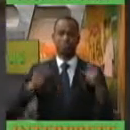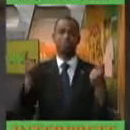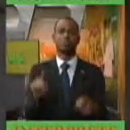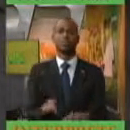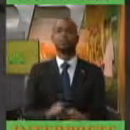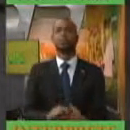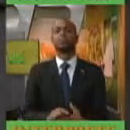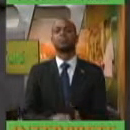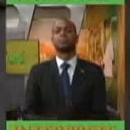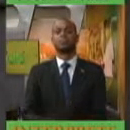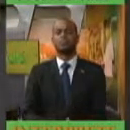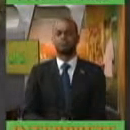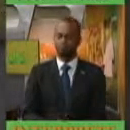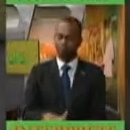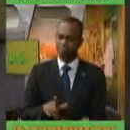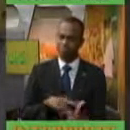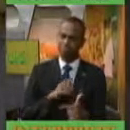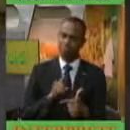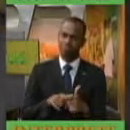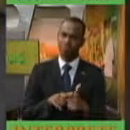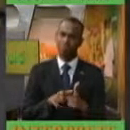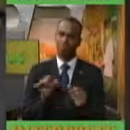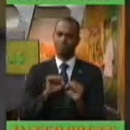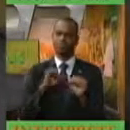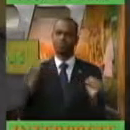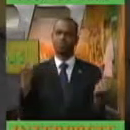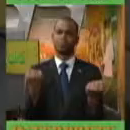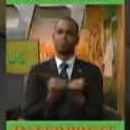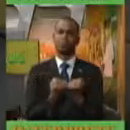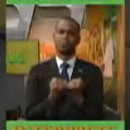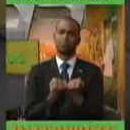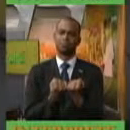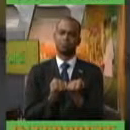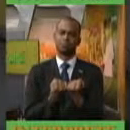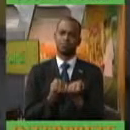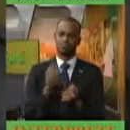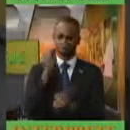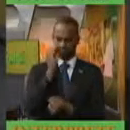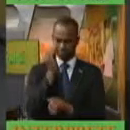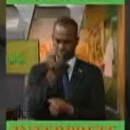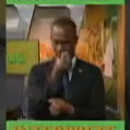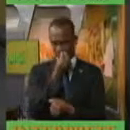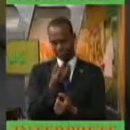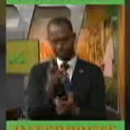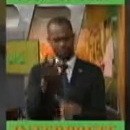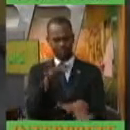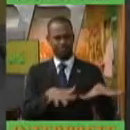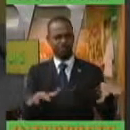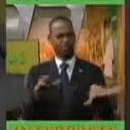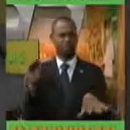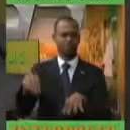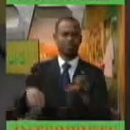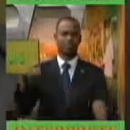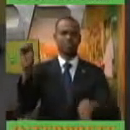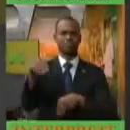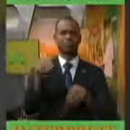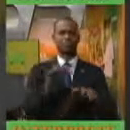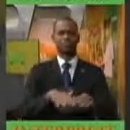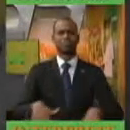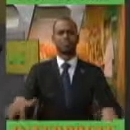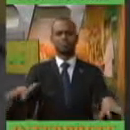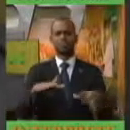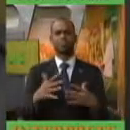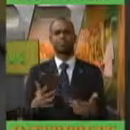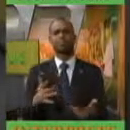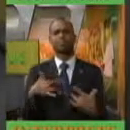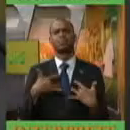Entonces, humanizar la sociedad. ¿Cuántas flores de Bayahibe han sembrado ustedes en todo el territorio, en cada sitio? ¿Cómo